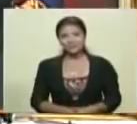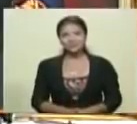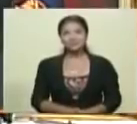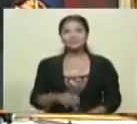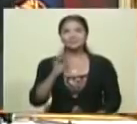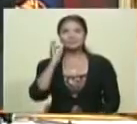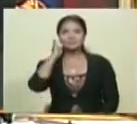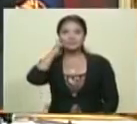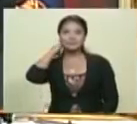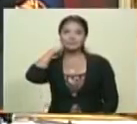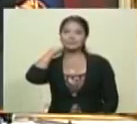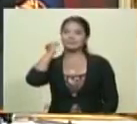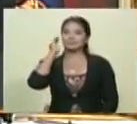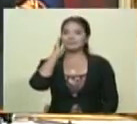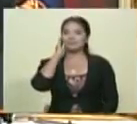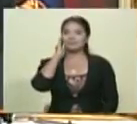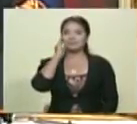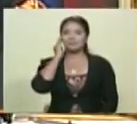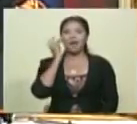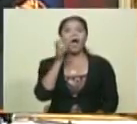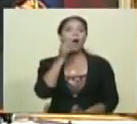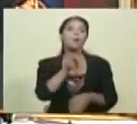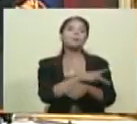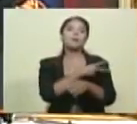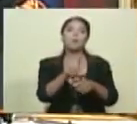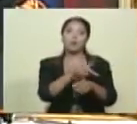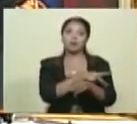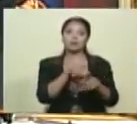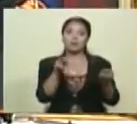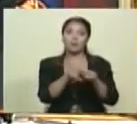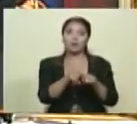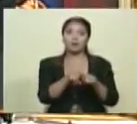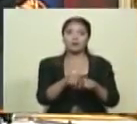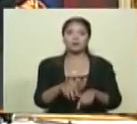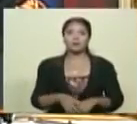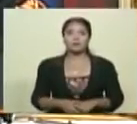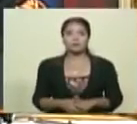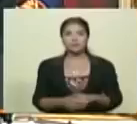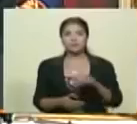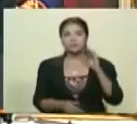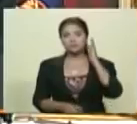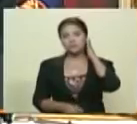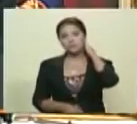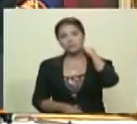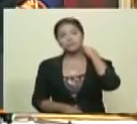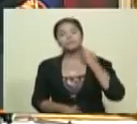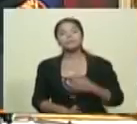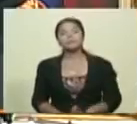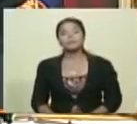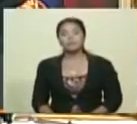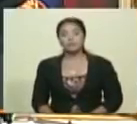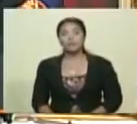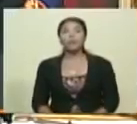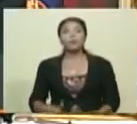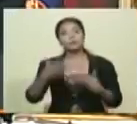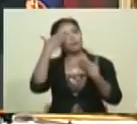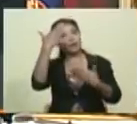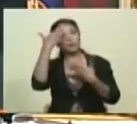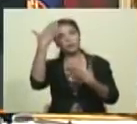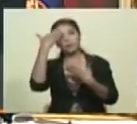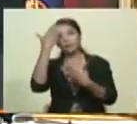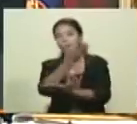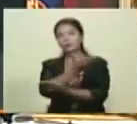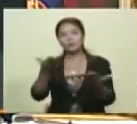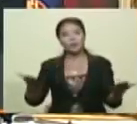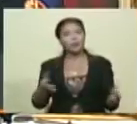¿Ah? Miguel Hernández, el poeta. Mejorar la comunicación. Bueno, la primera pregunta, un saludo a todos.